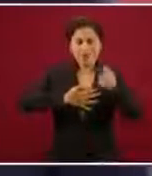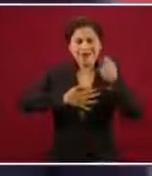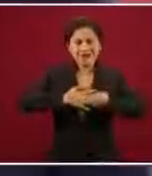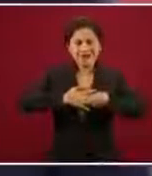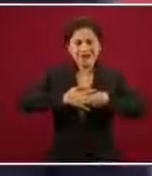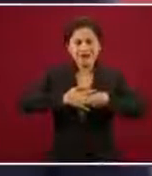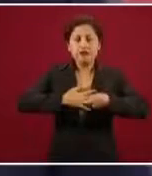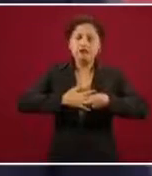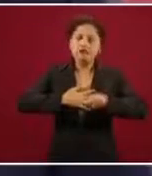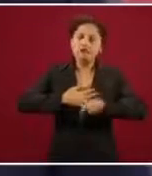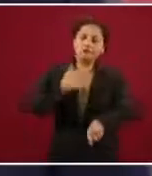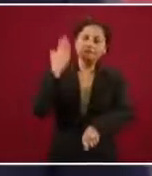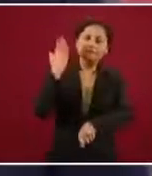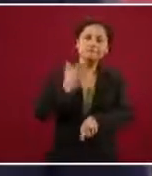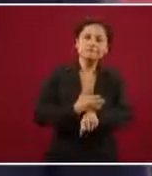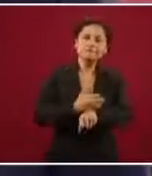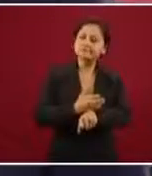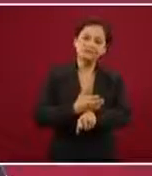prevenir,